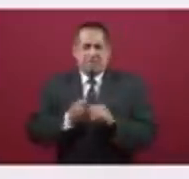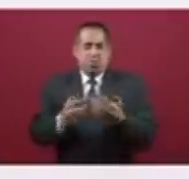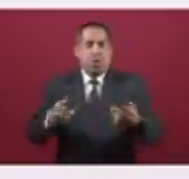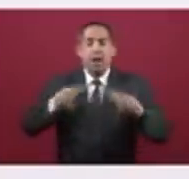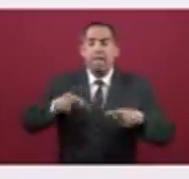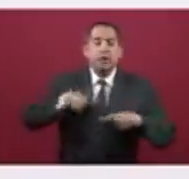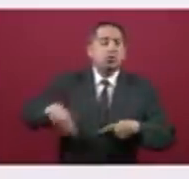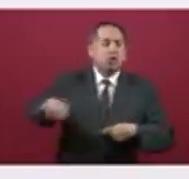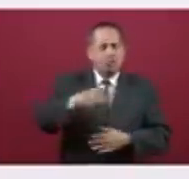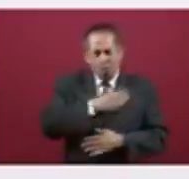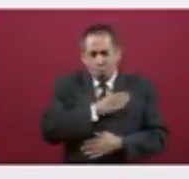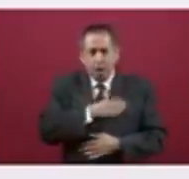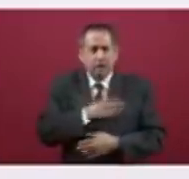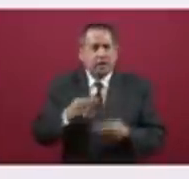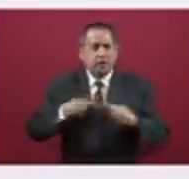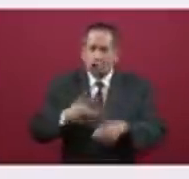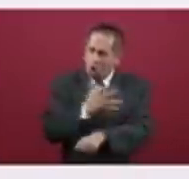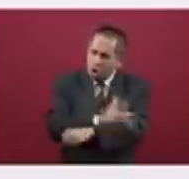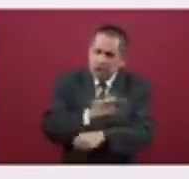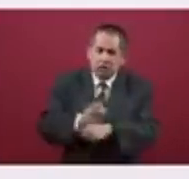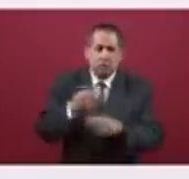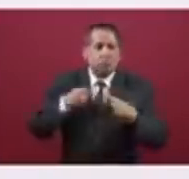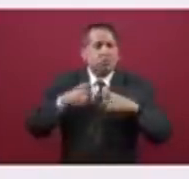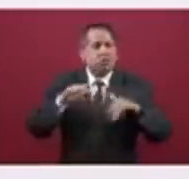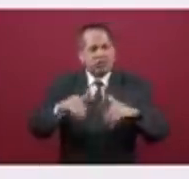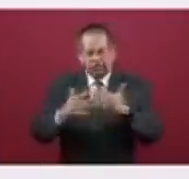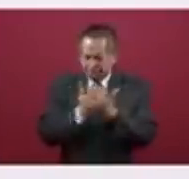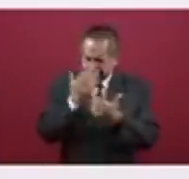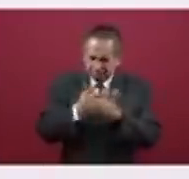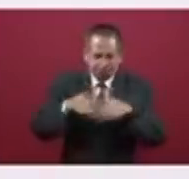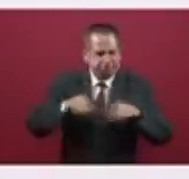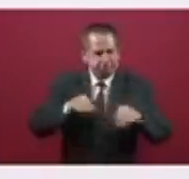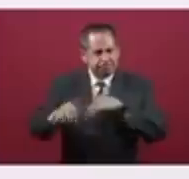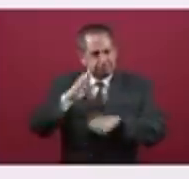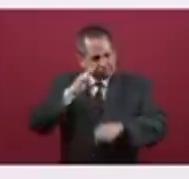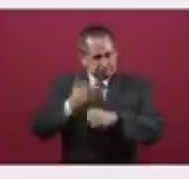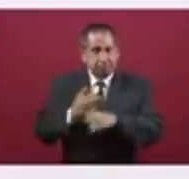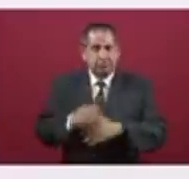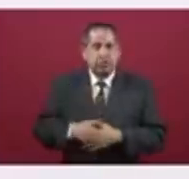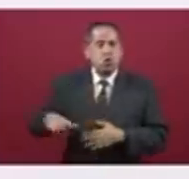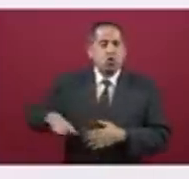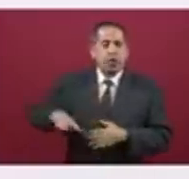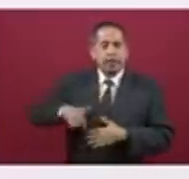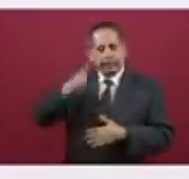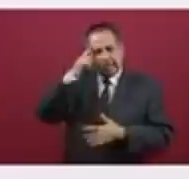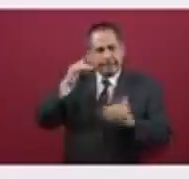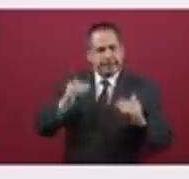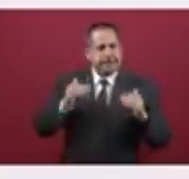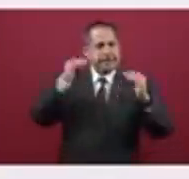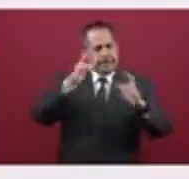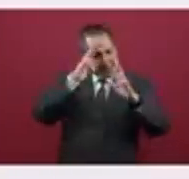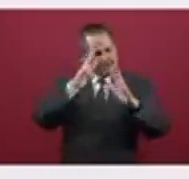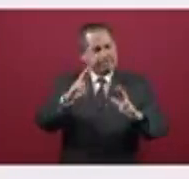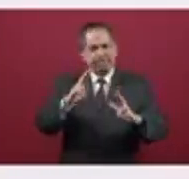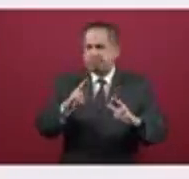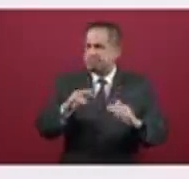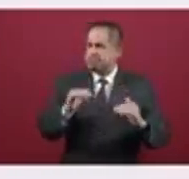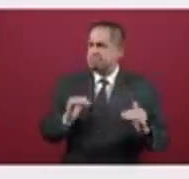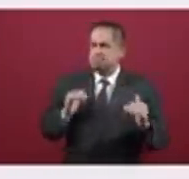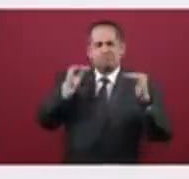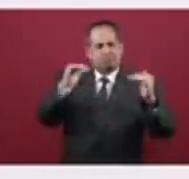honesto y trabajador y el gobierno sabrá estar a la altura de las